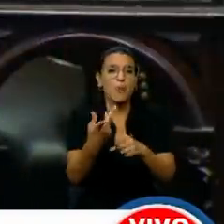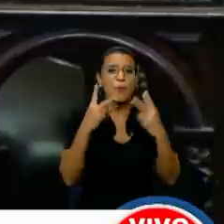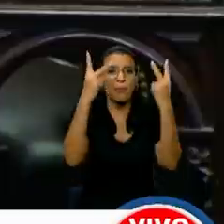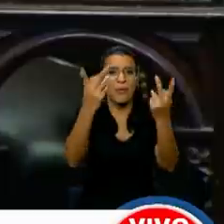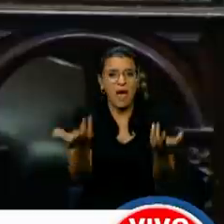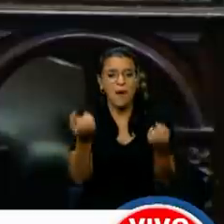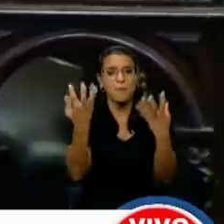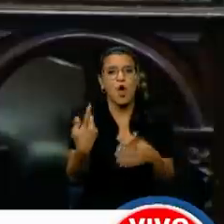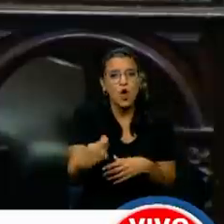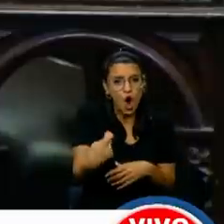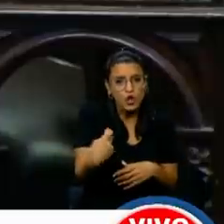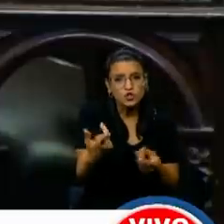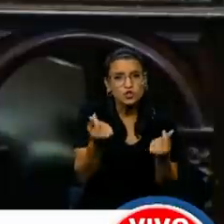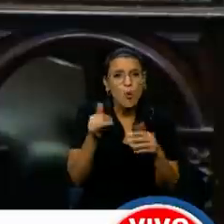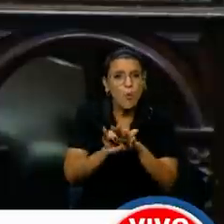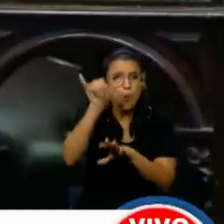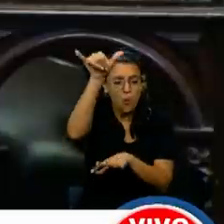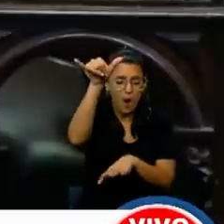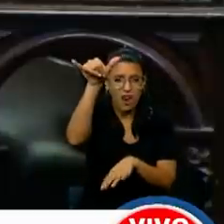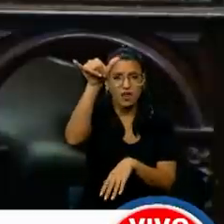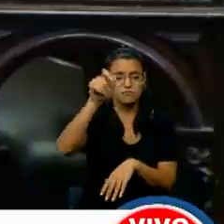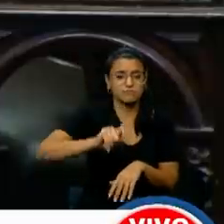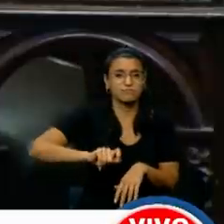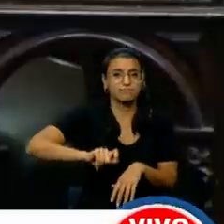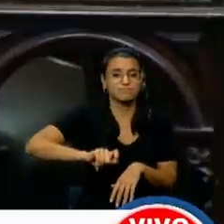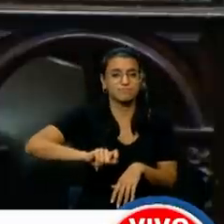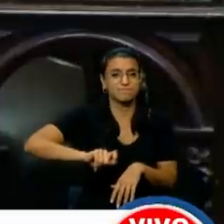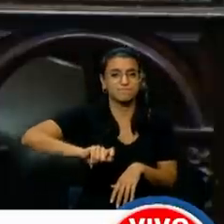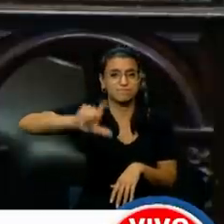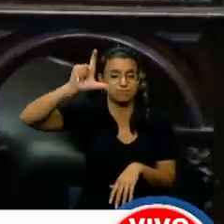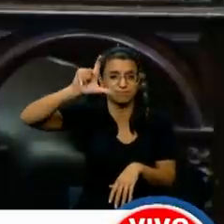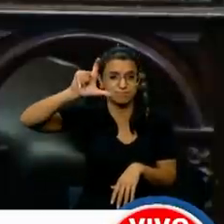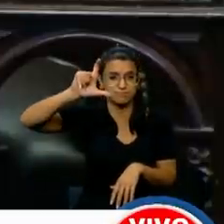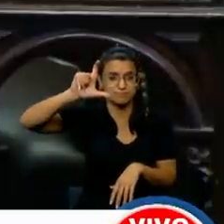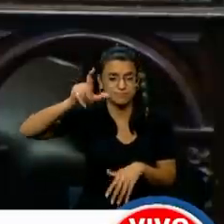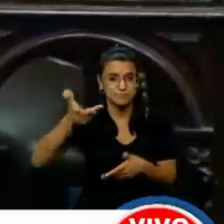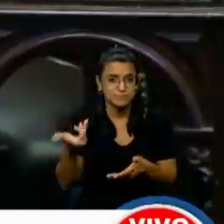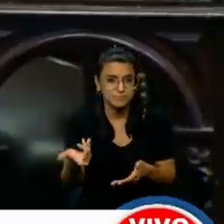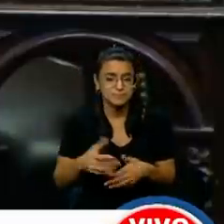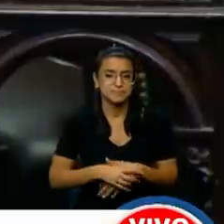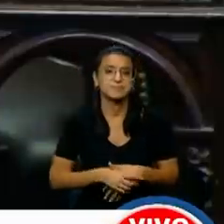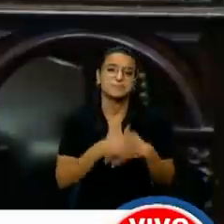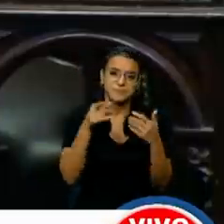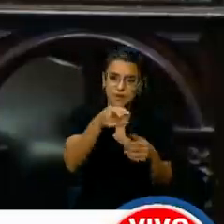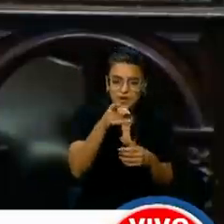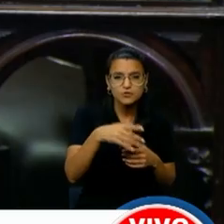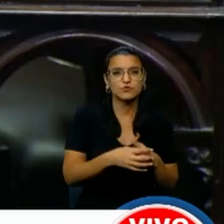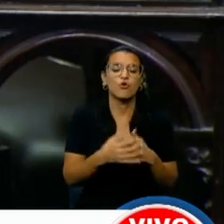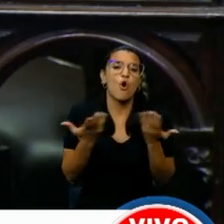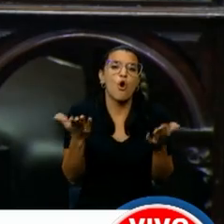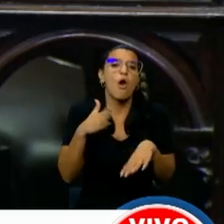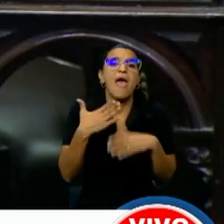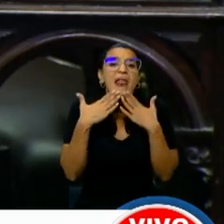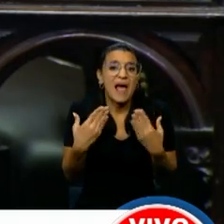los costos de los vuelos en argentina se han ido por las nubes y esto es todo obra